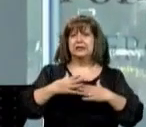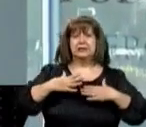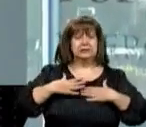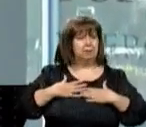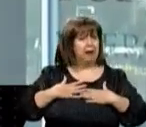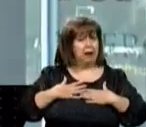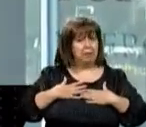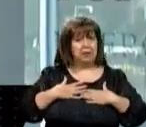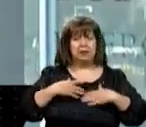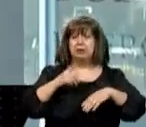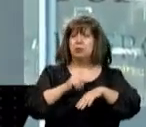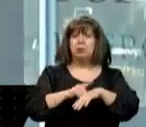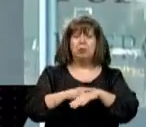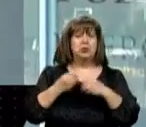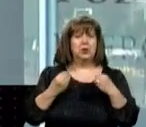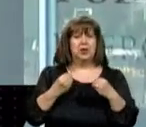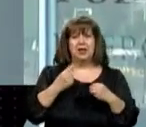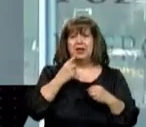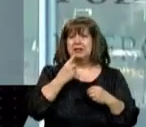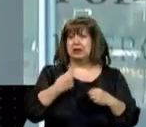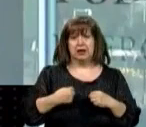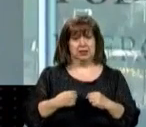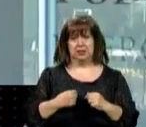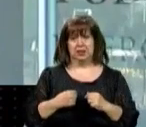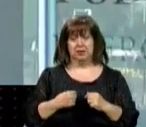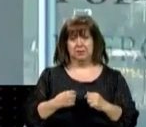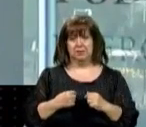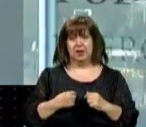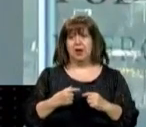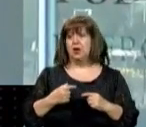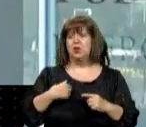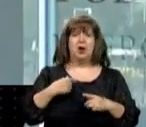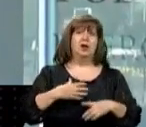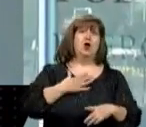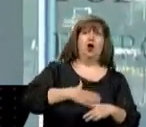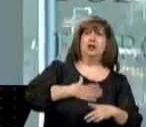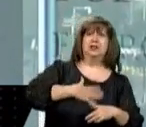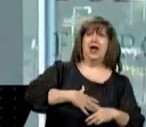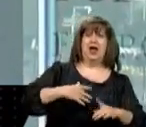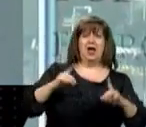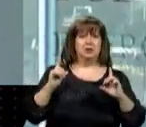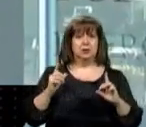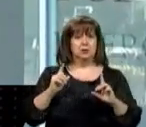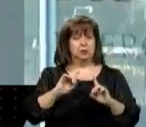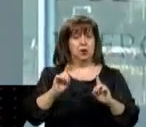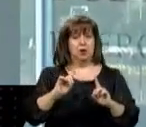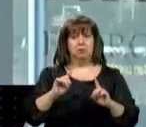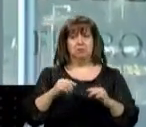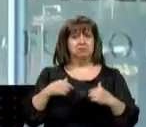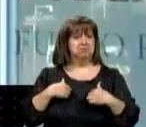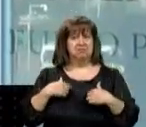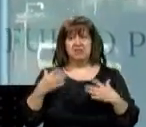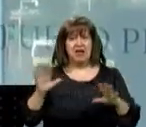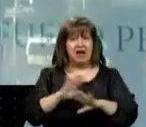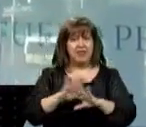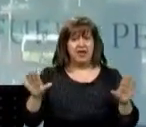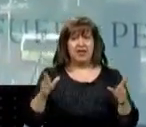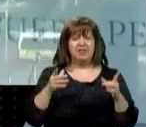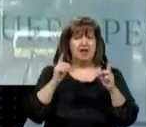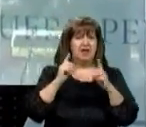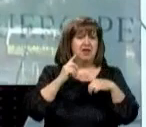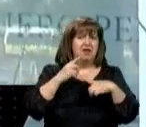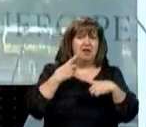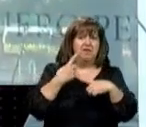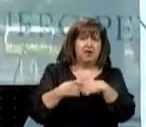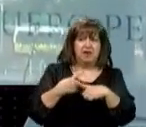momento tristísimo. Creo que no hay que ni festejar, ya sea por la parte que ganó y nosotros, no hay nada que festejar porque